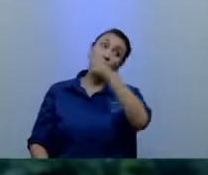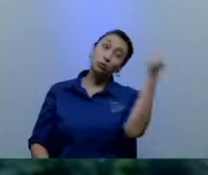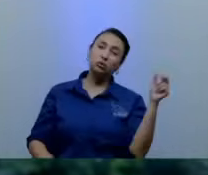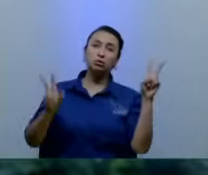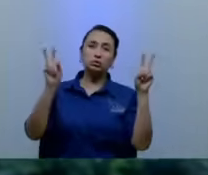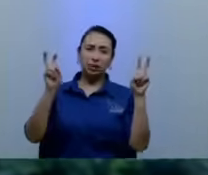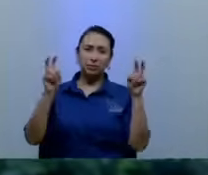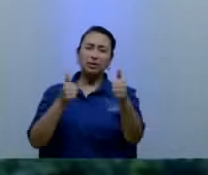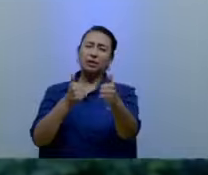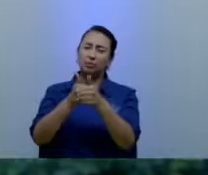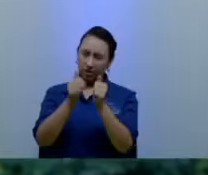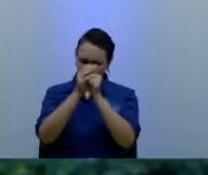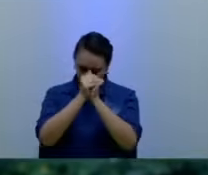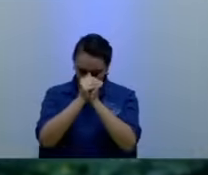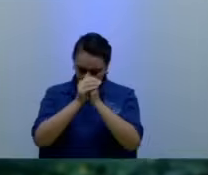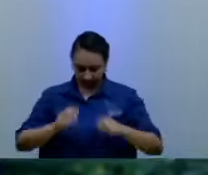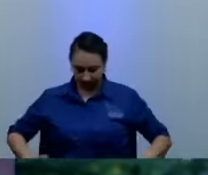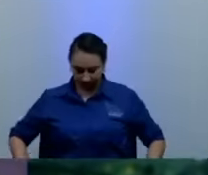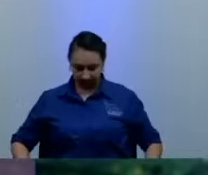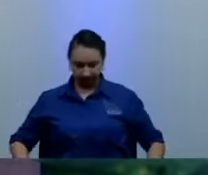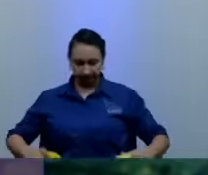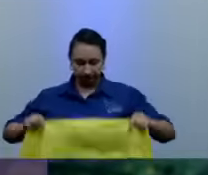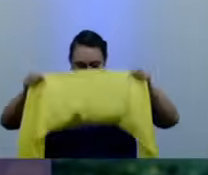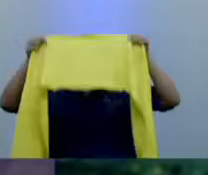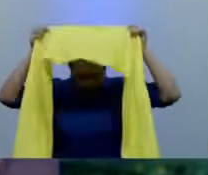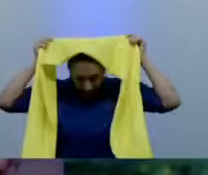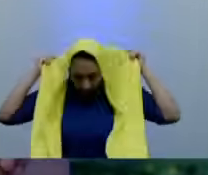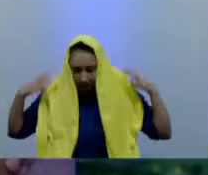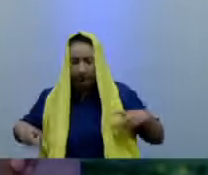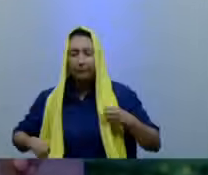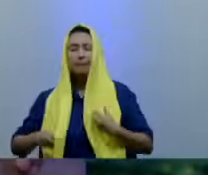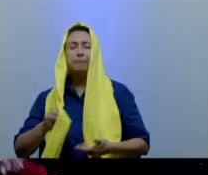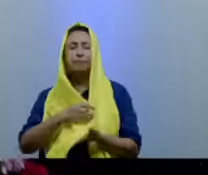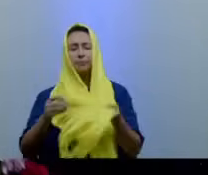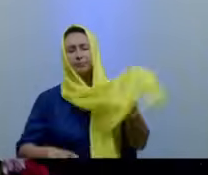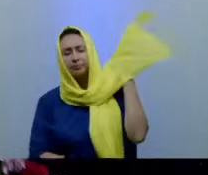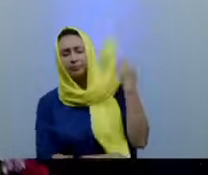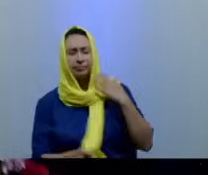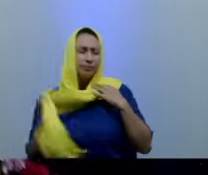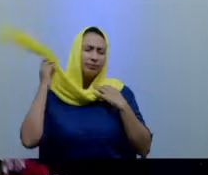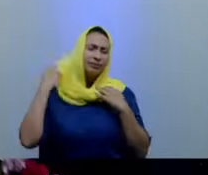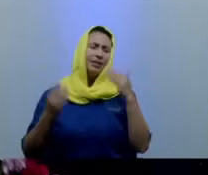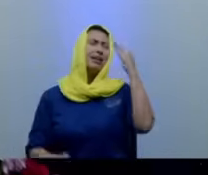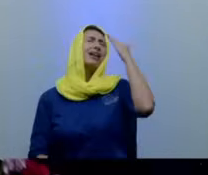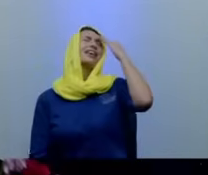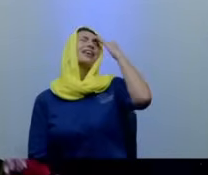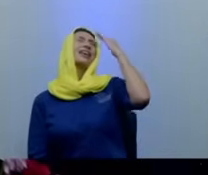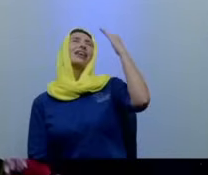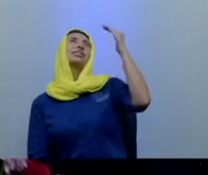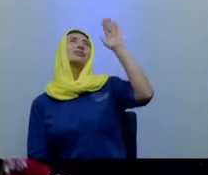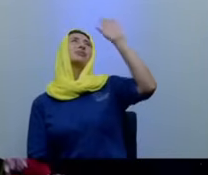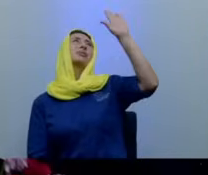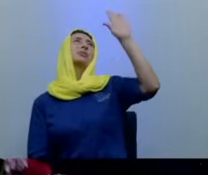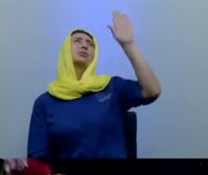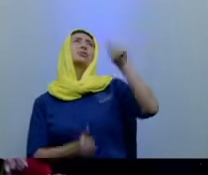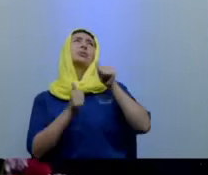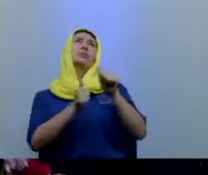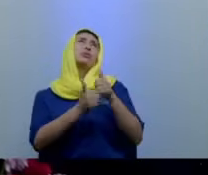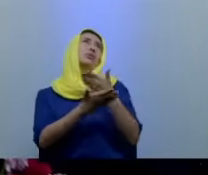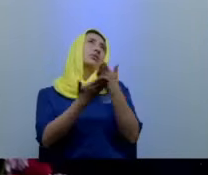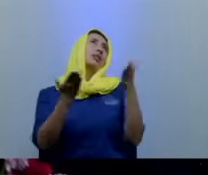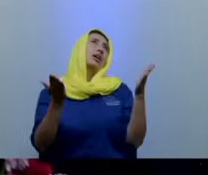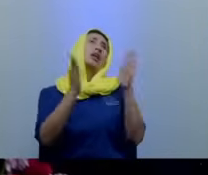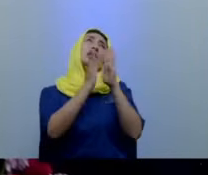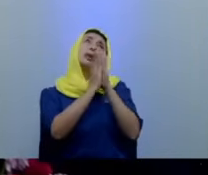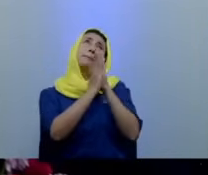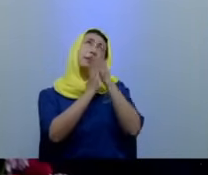hagamos una oración. Padre, te damos gracias, Señor, por tu amor, tu misericordia, tu piedad, tu bondad,